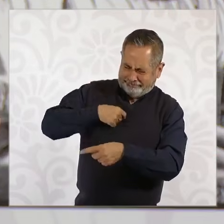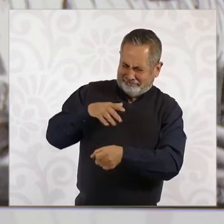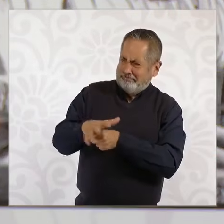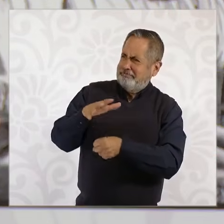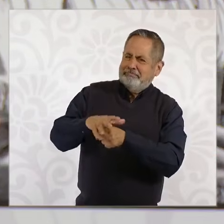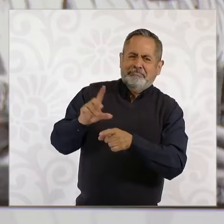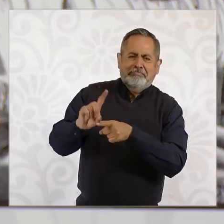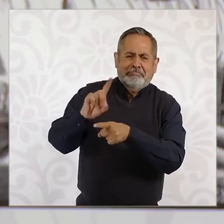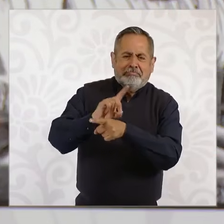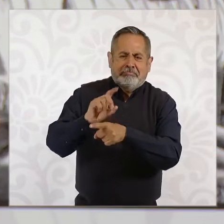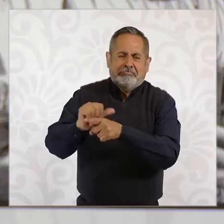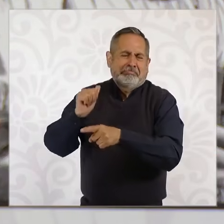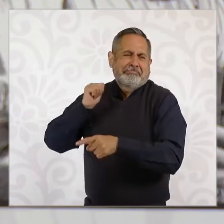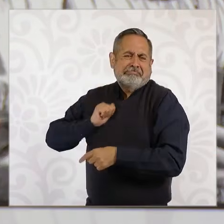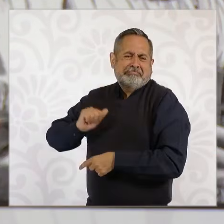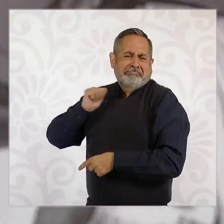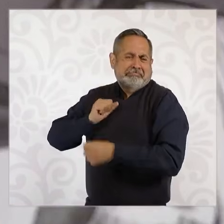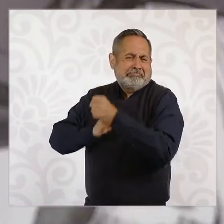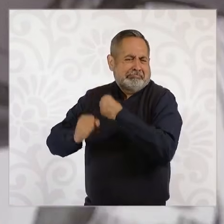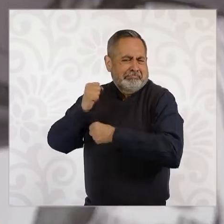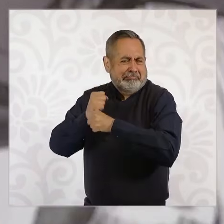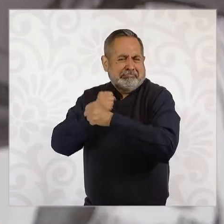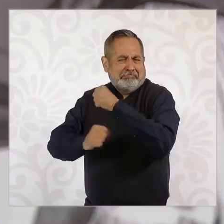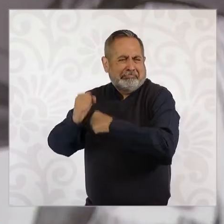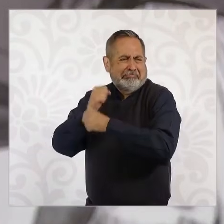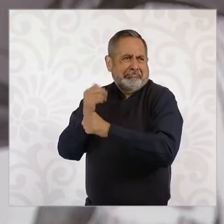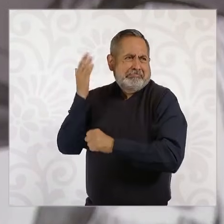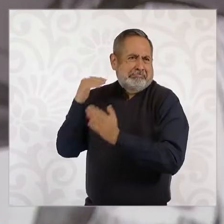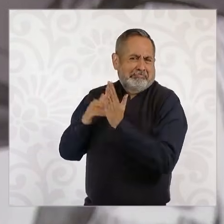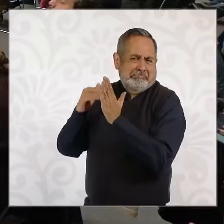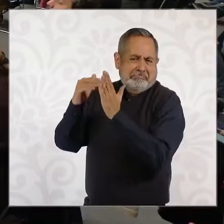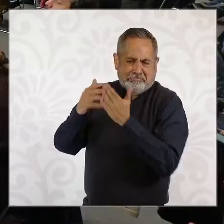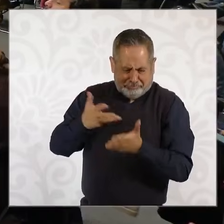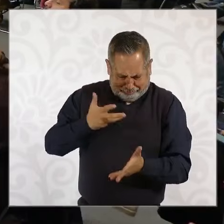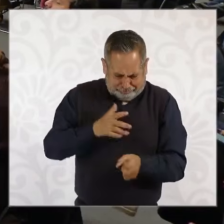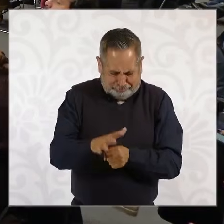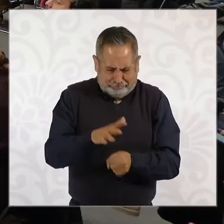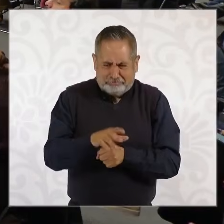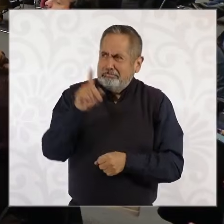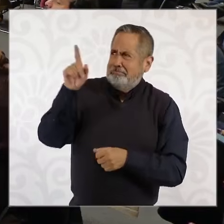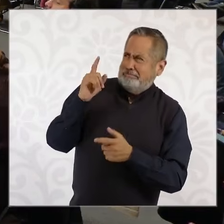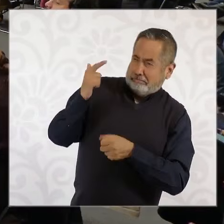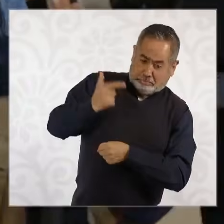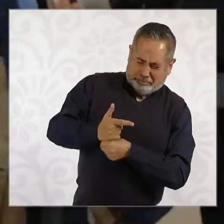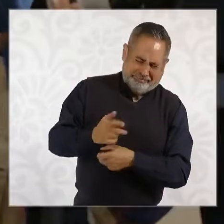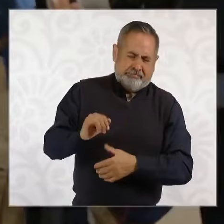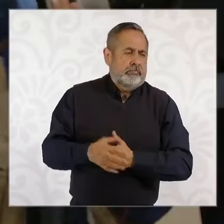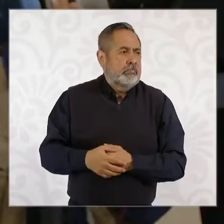hacía muchos siglos y milenios antes. ¿Tiene programada alguna reunión con el